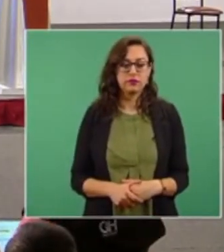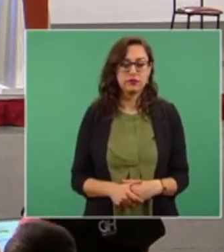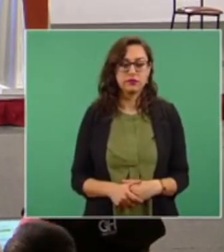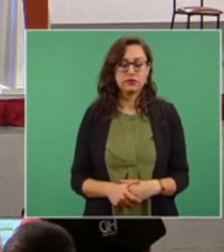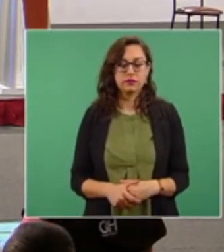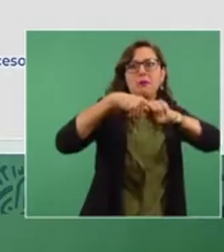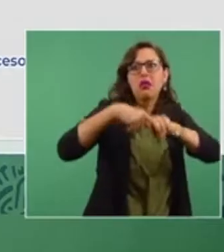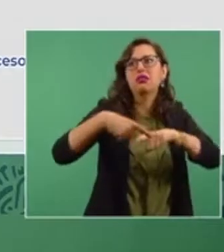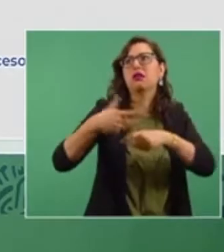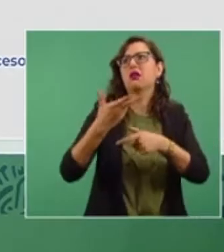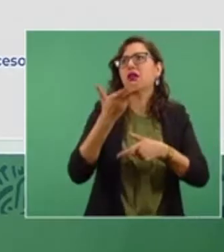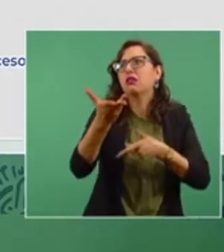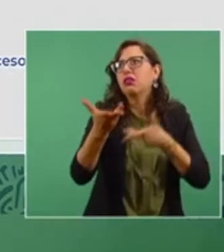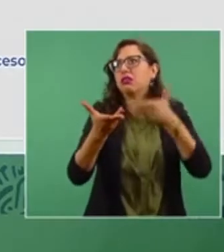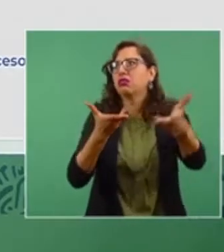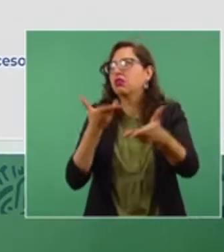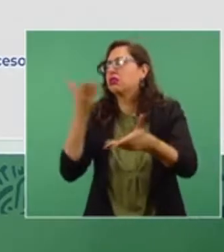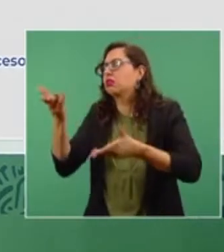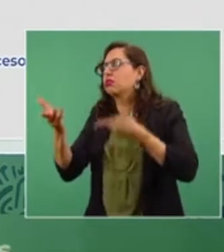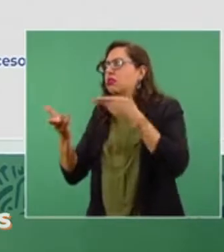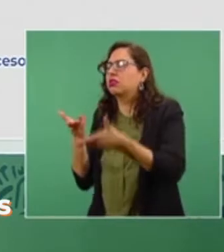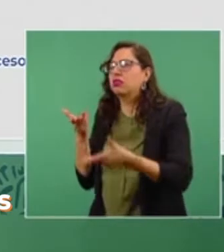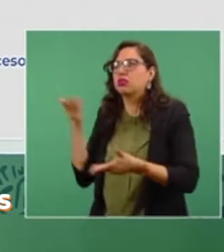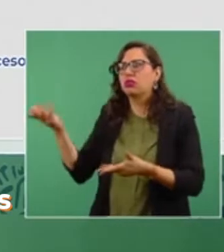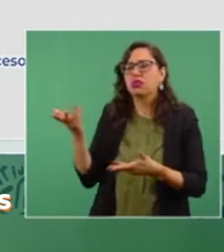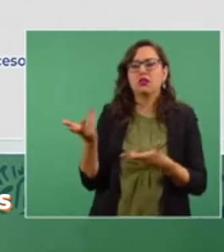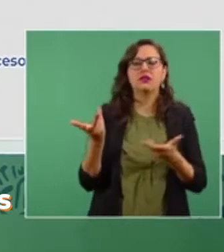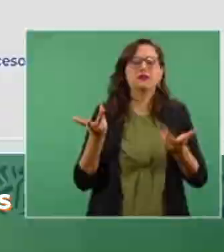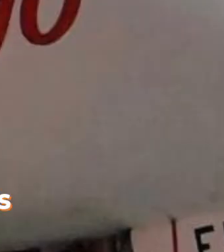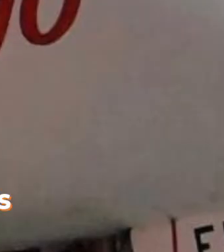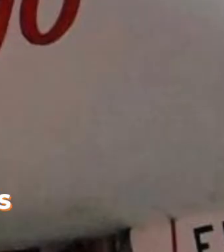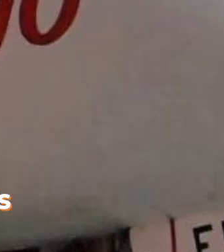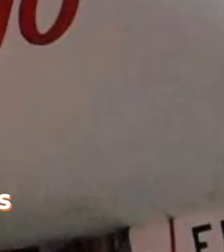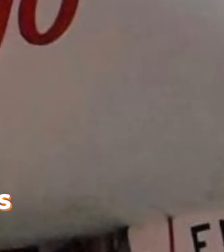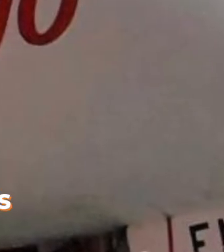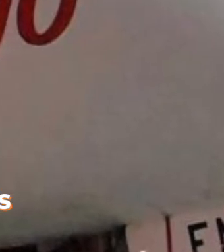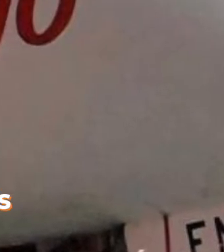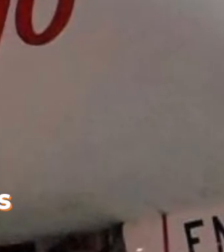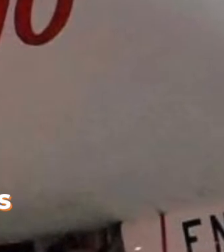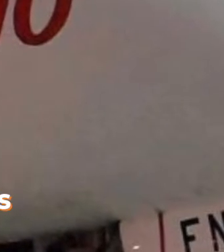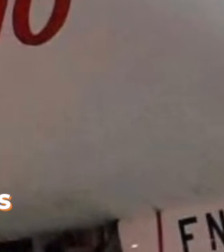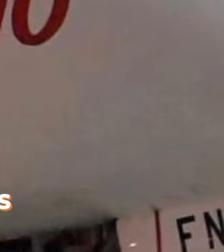En temas de salud, autoridades federales indicaron que en total se han recibido